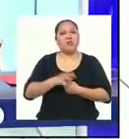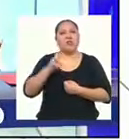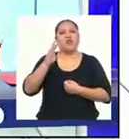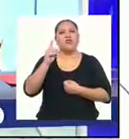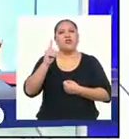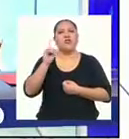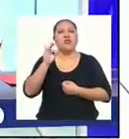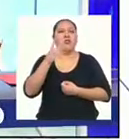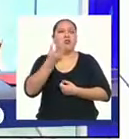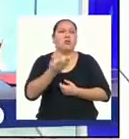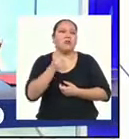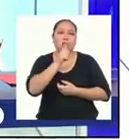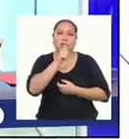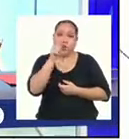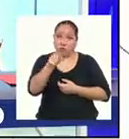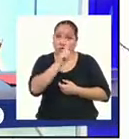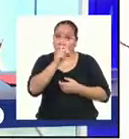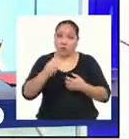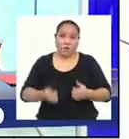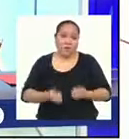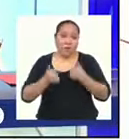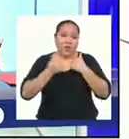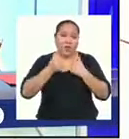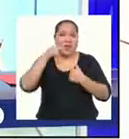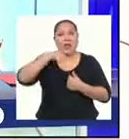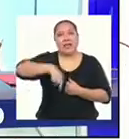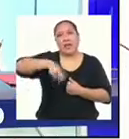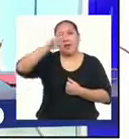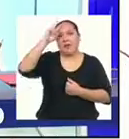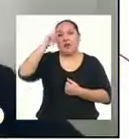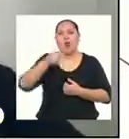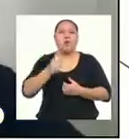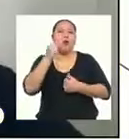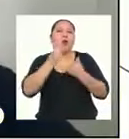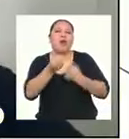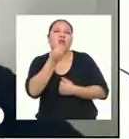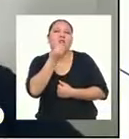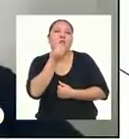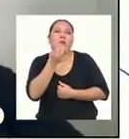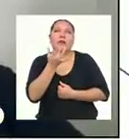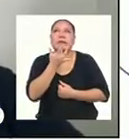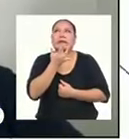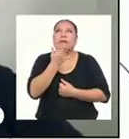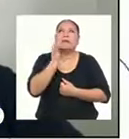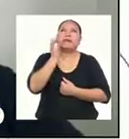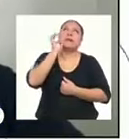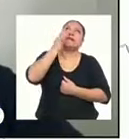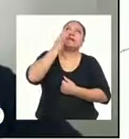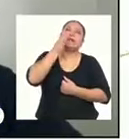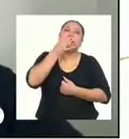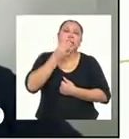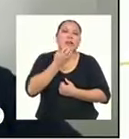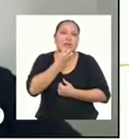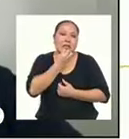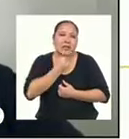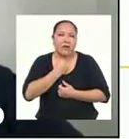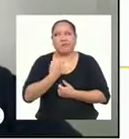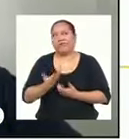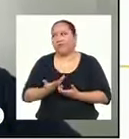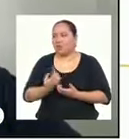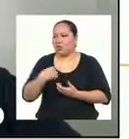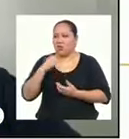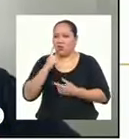Rodrigo, dime, si no vivieras en Perú, ¿qué platillo extrañarías? Si yo no estuviera aquí en el Perú, las comidas que